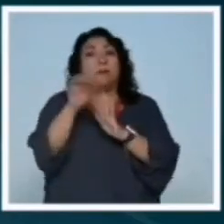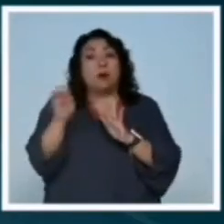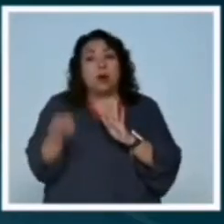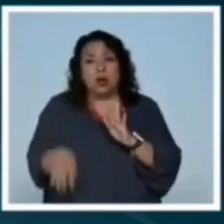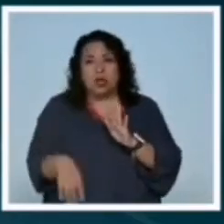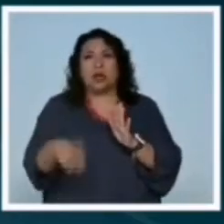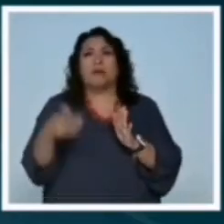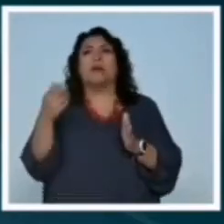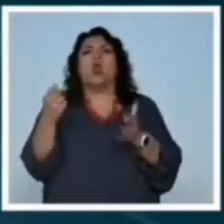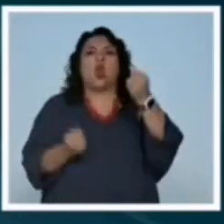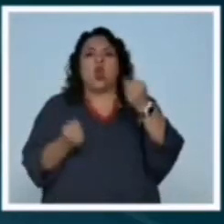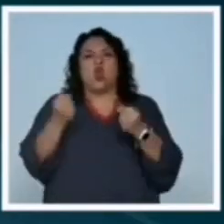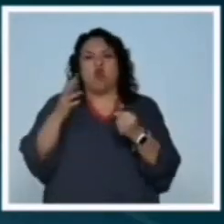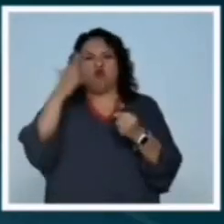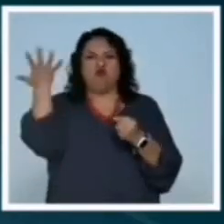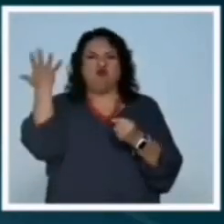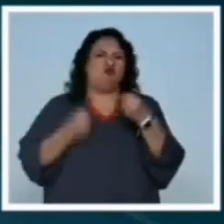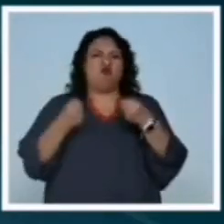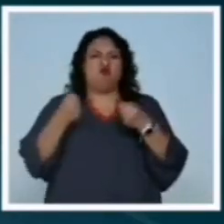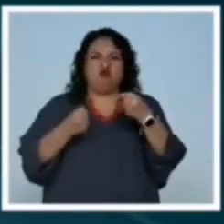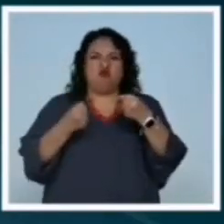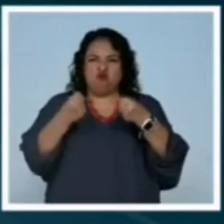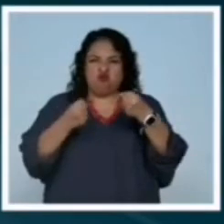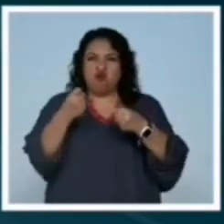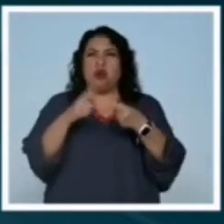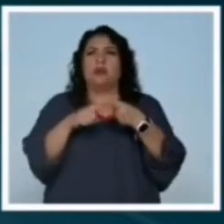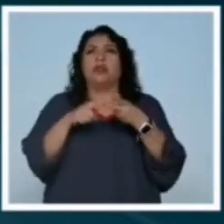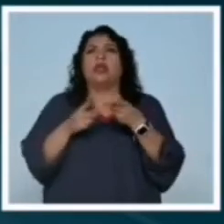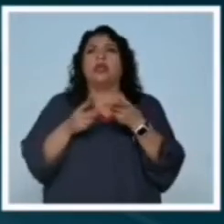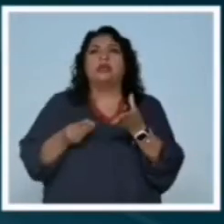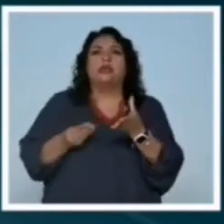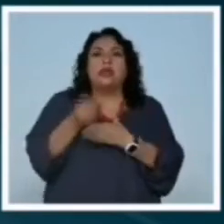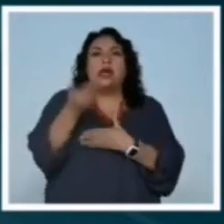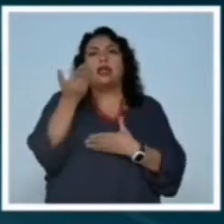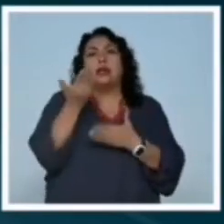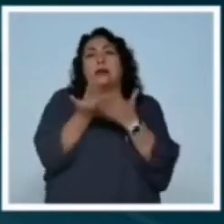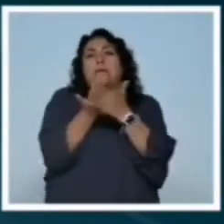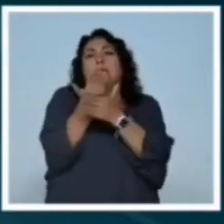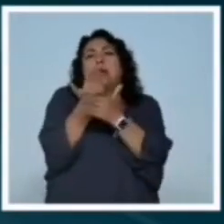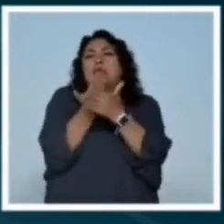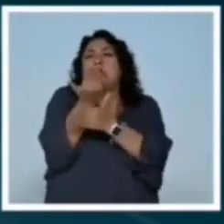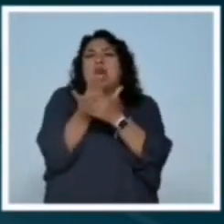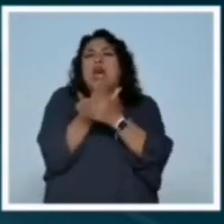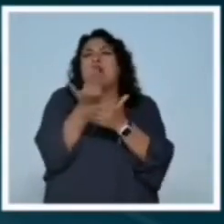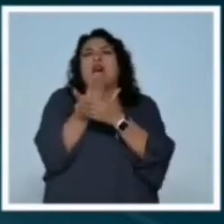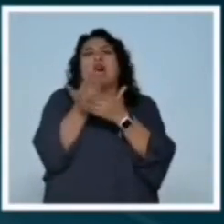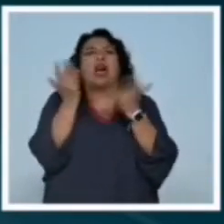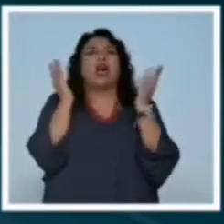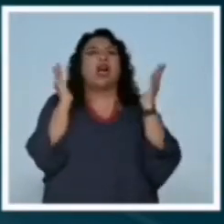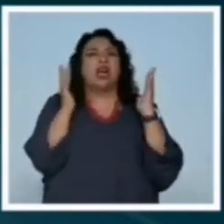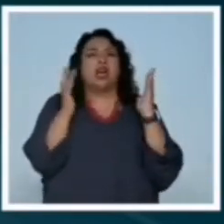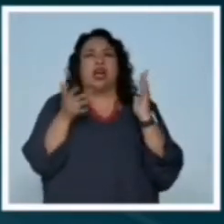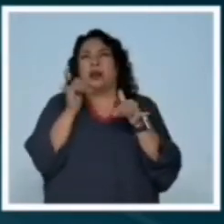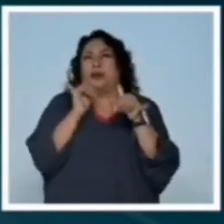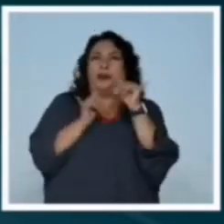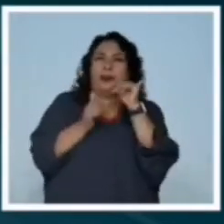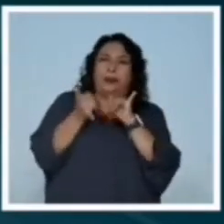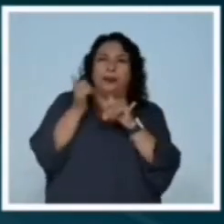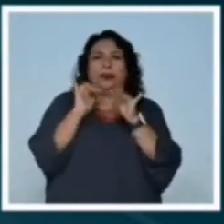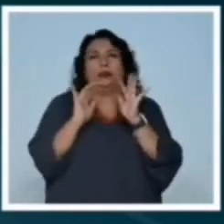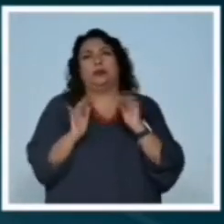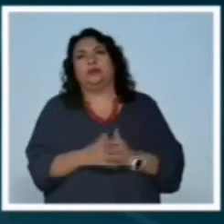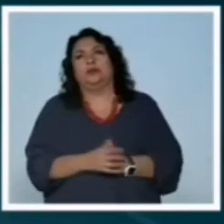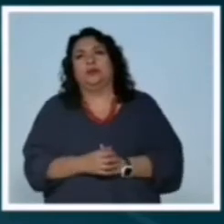conducir a alta velocidad y salir en la madrugada no en algún estado alcoholizado